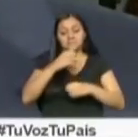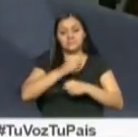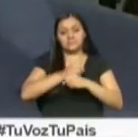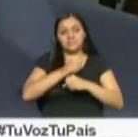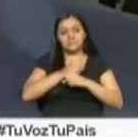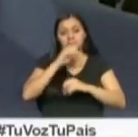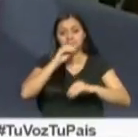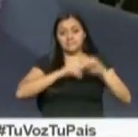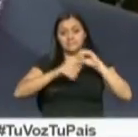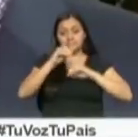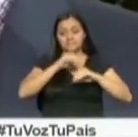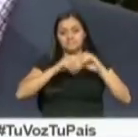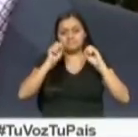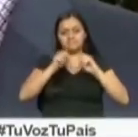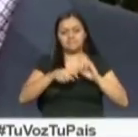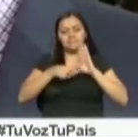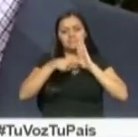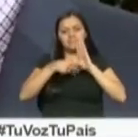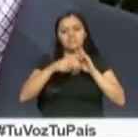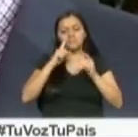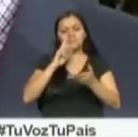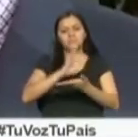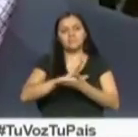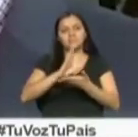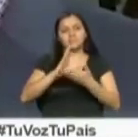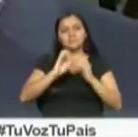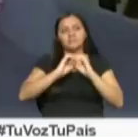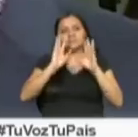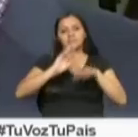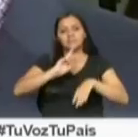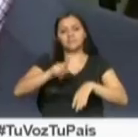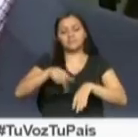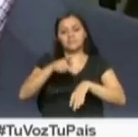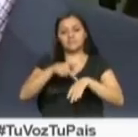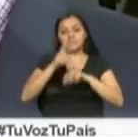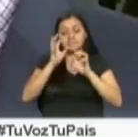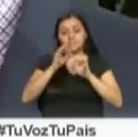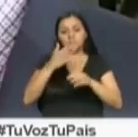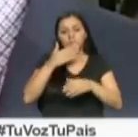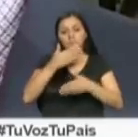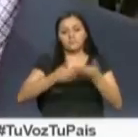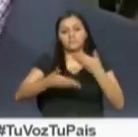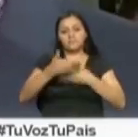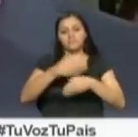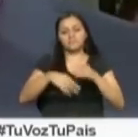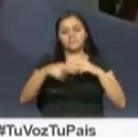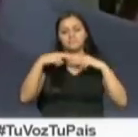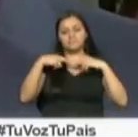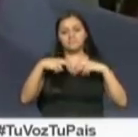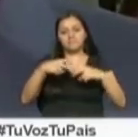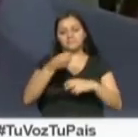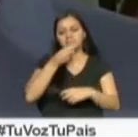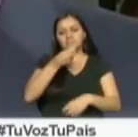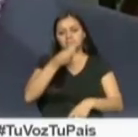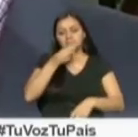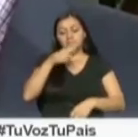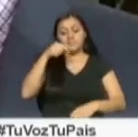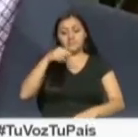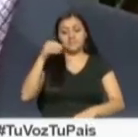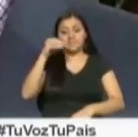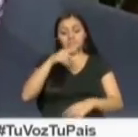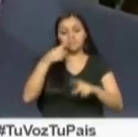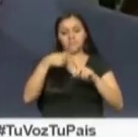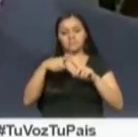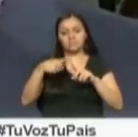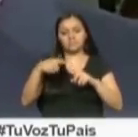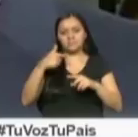que revela un testimonio de profesionalismo dentro del campo de la investigación periodística. Aquí hay